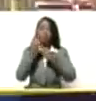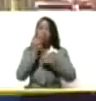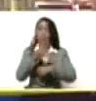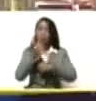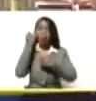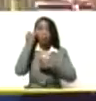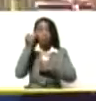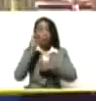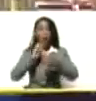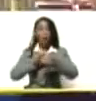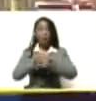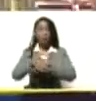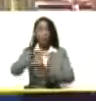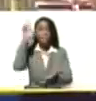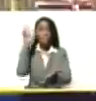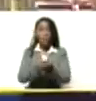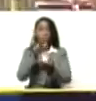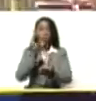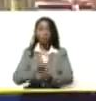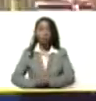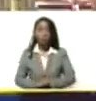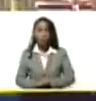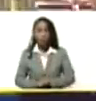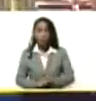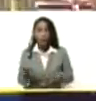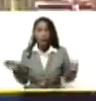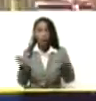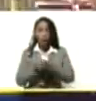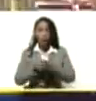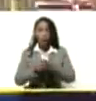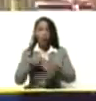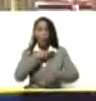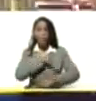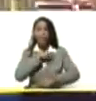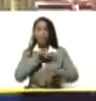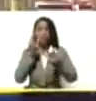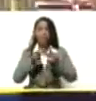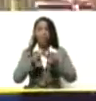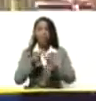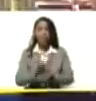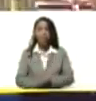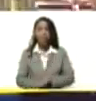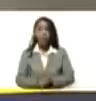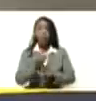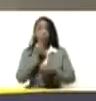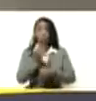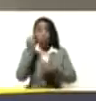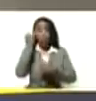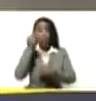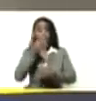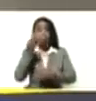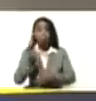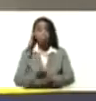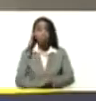rodríguez aprobado reúnete con villarruel buena idea ahora